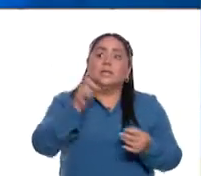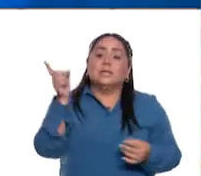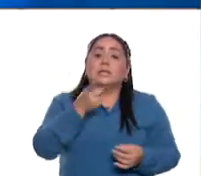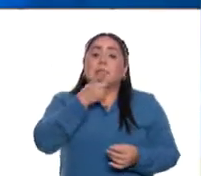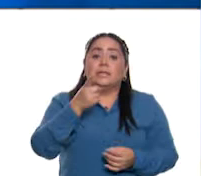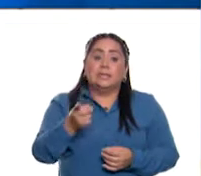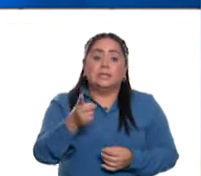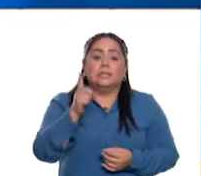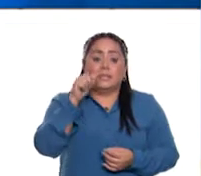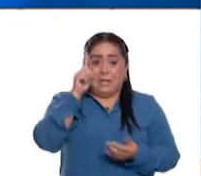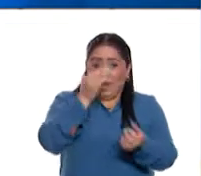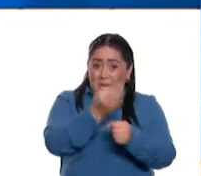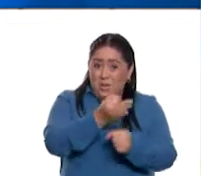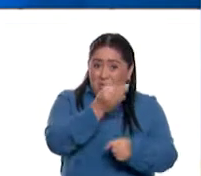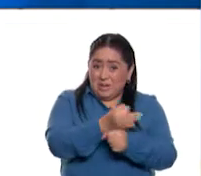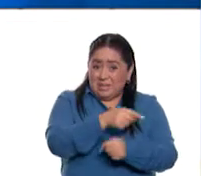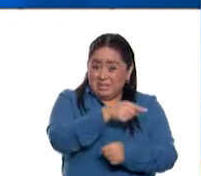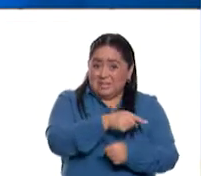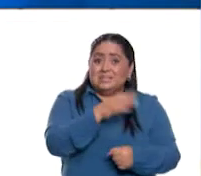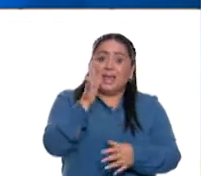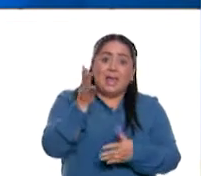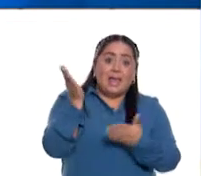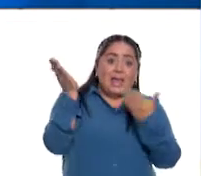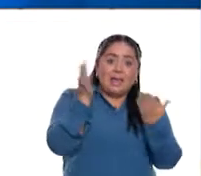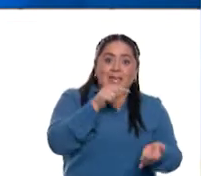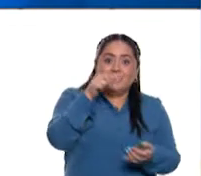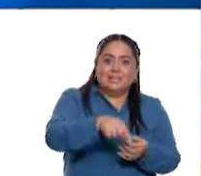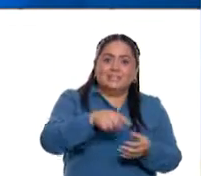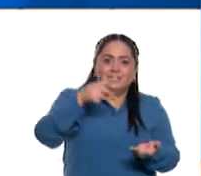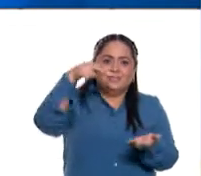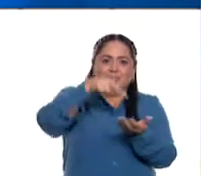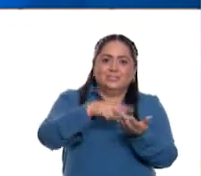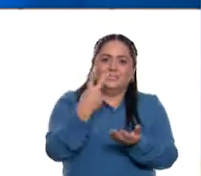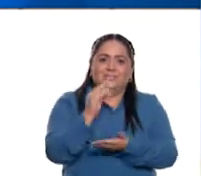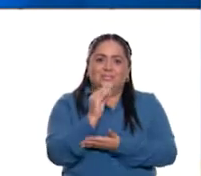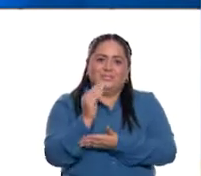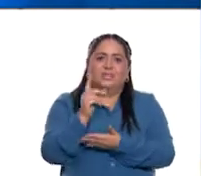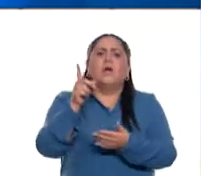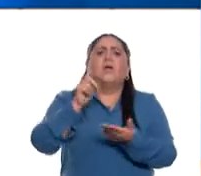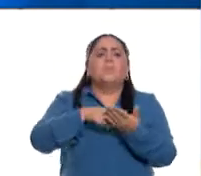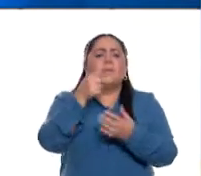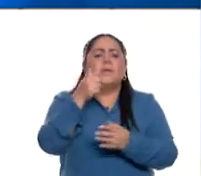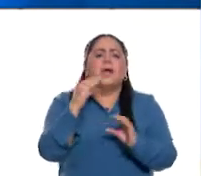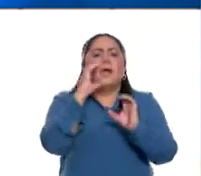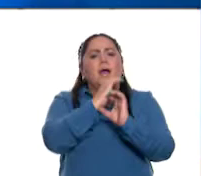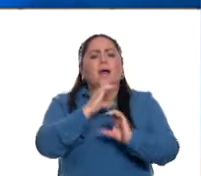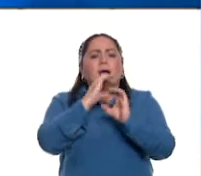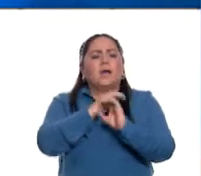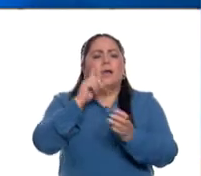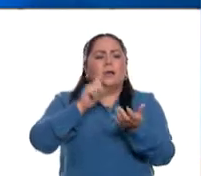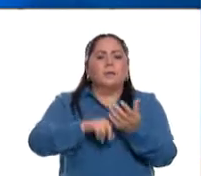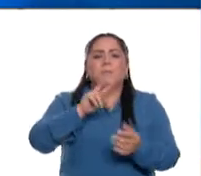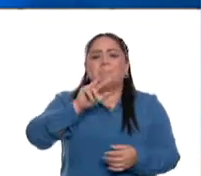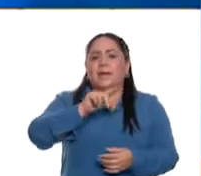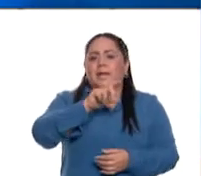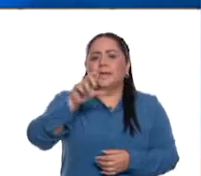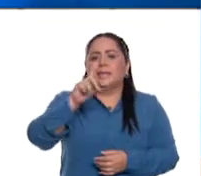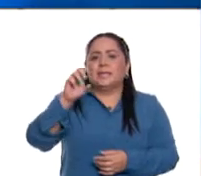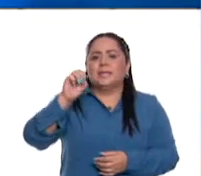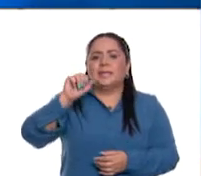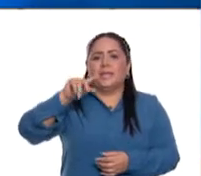informan que en este momento está arribando a nuestro estudio el cantautor nacido en Valle de